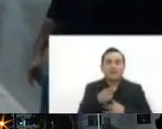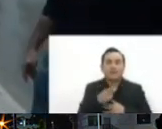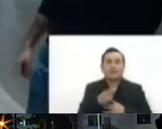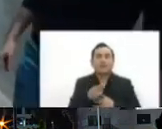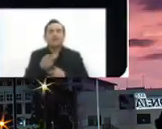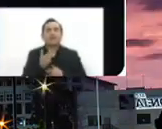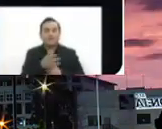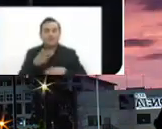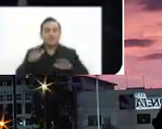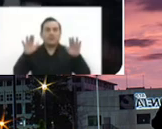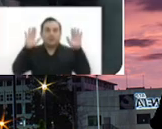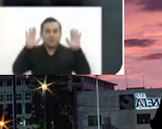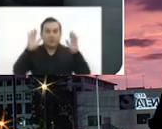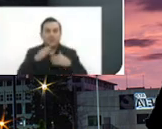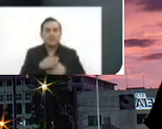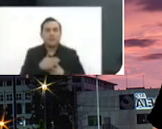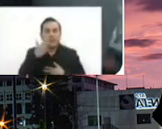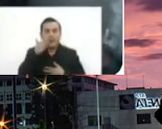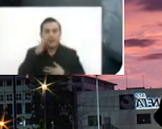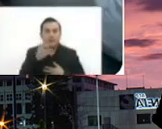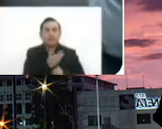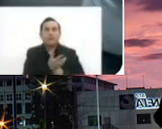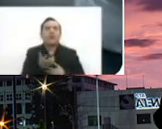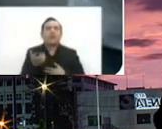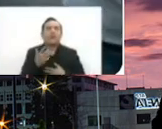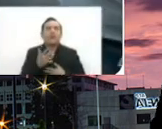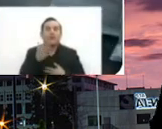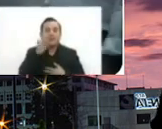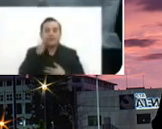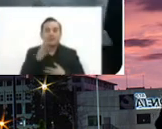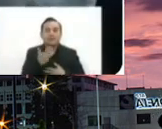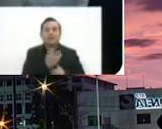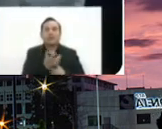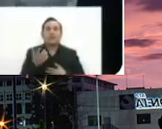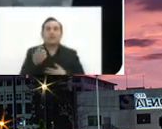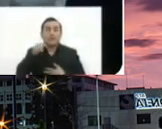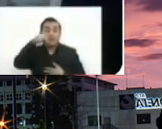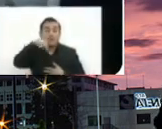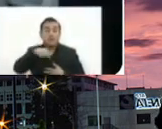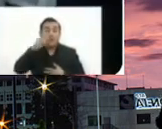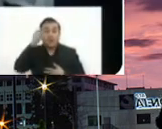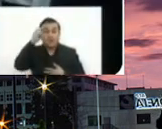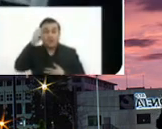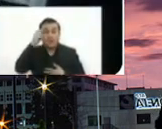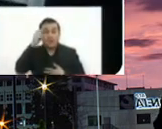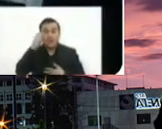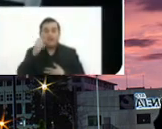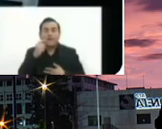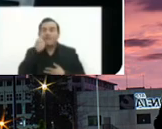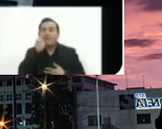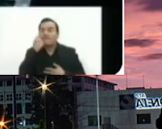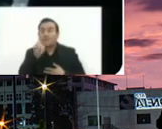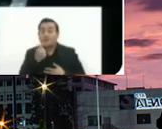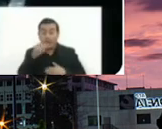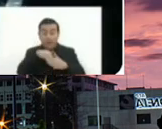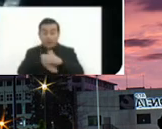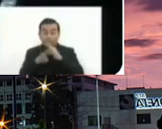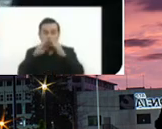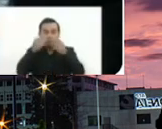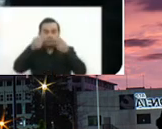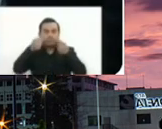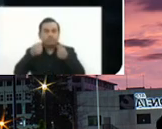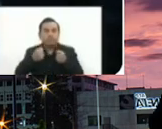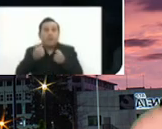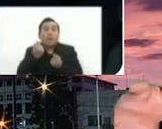estoy viendo en estos momentos. O sea, yo no me esperaba algo como esto. Pero, ni modo, la mano dura tuvo que